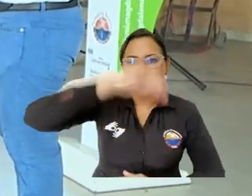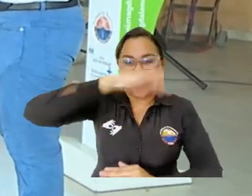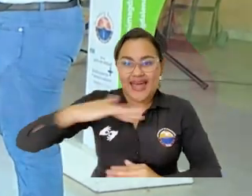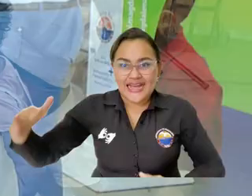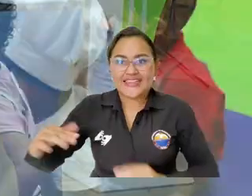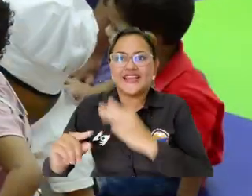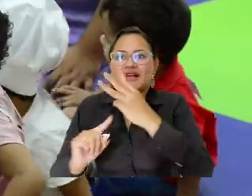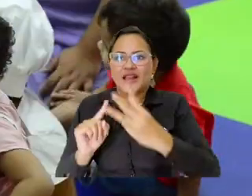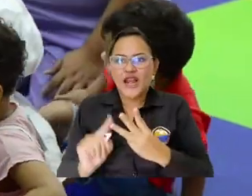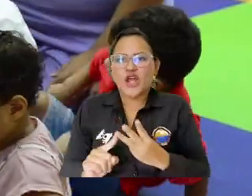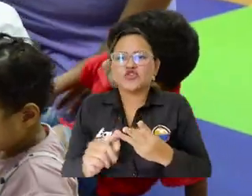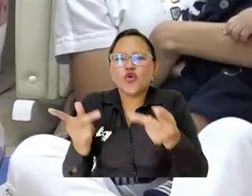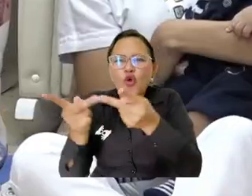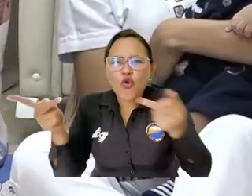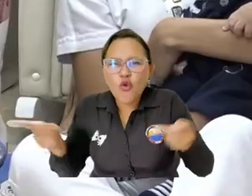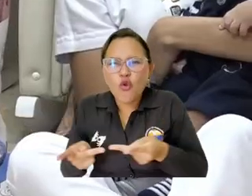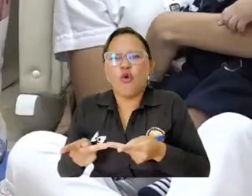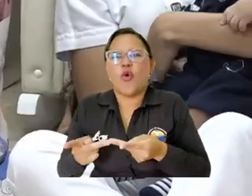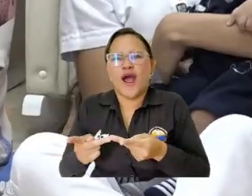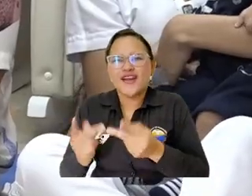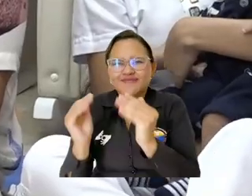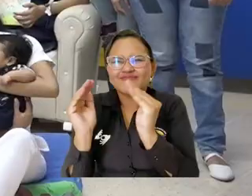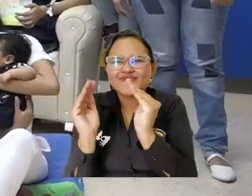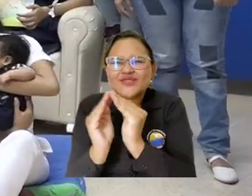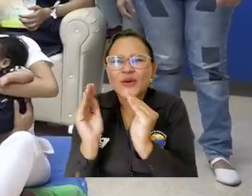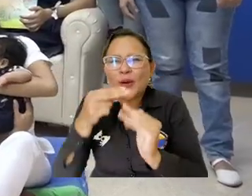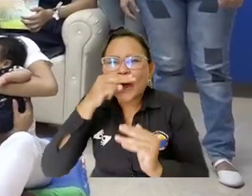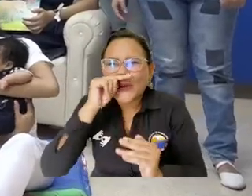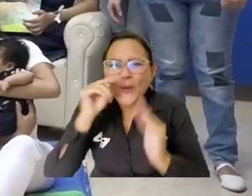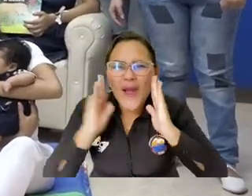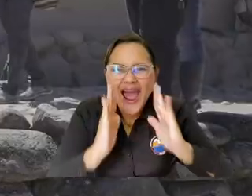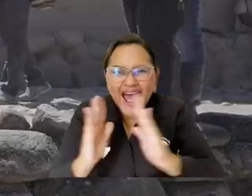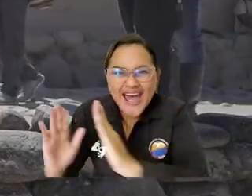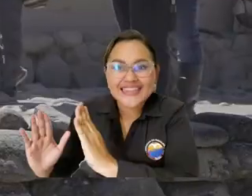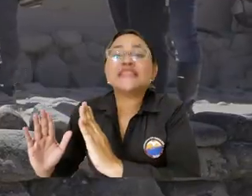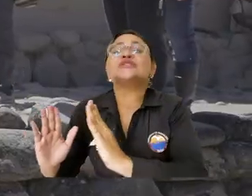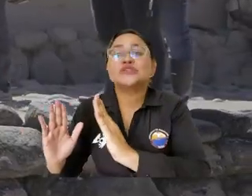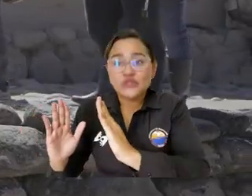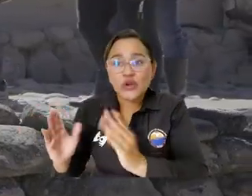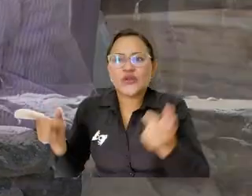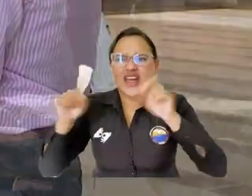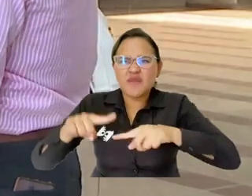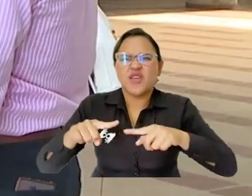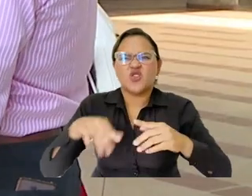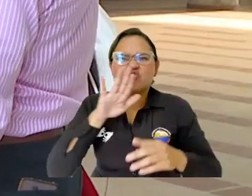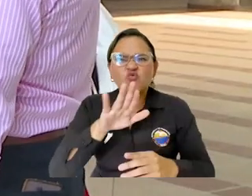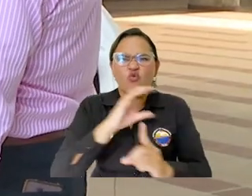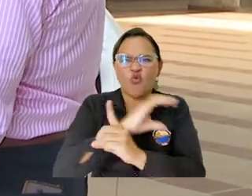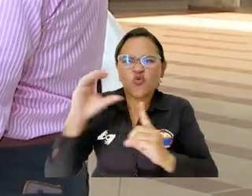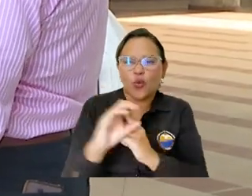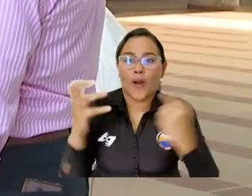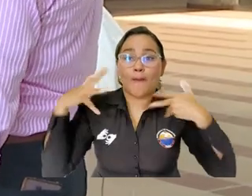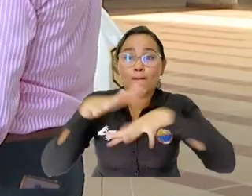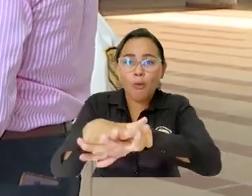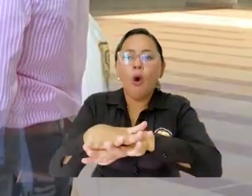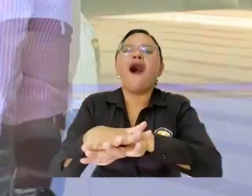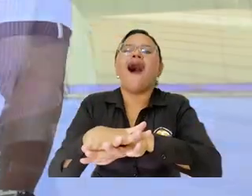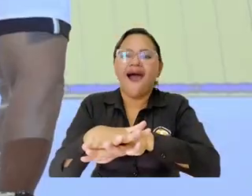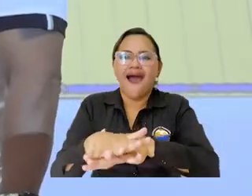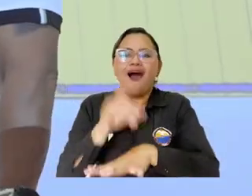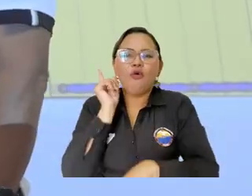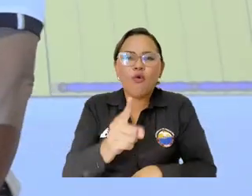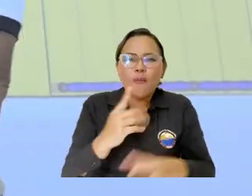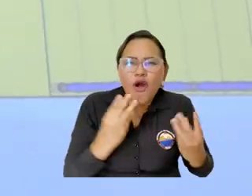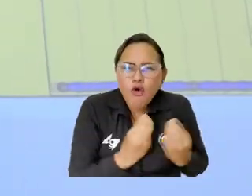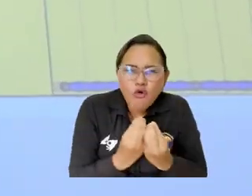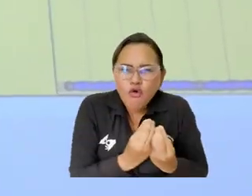Magdalena, la creación del Centro de Atención Integral a la Infancia y el fomento de la interculturalidad, logros que con su equipo el